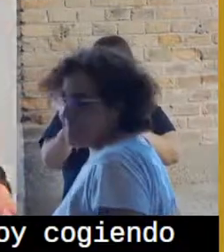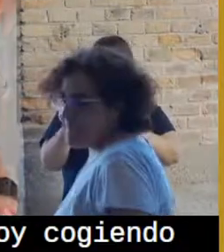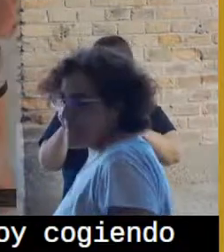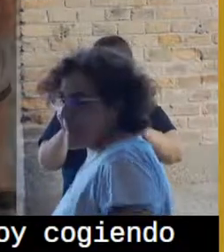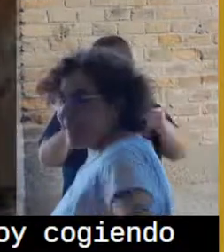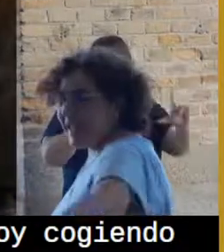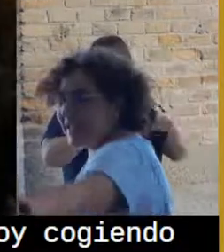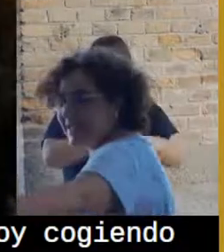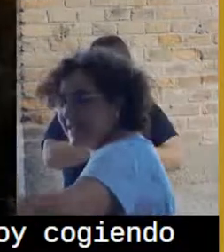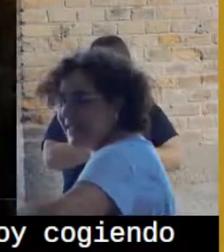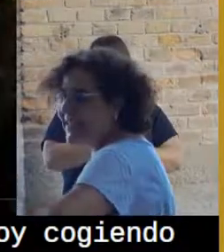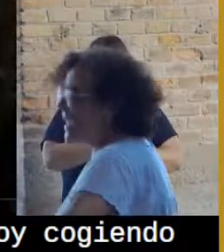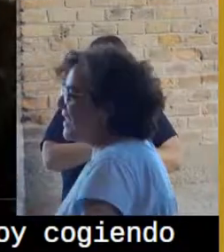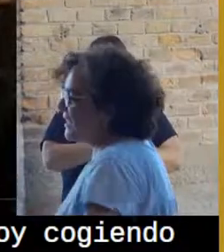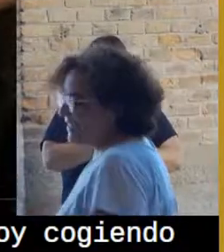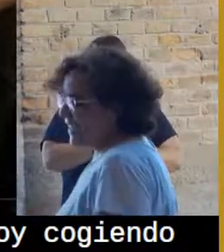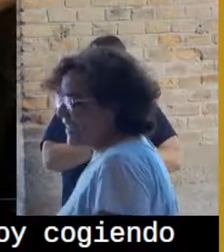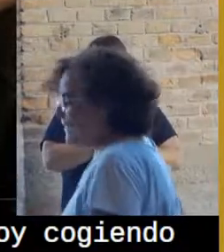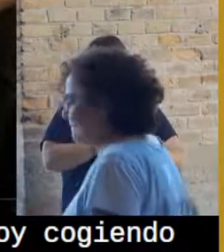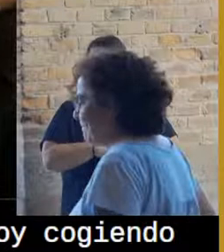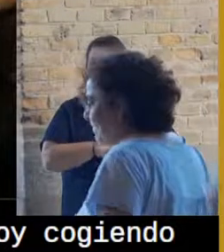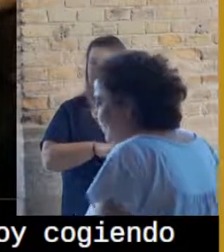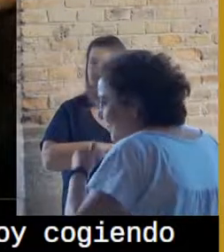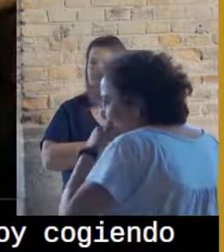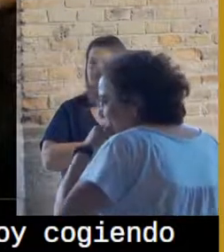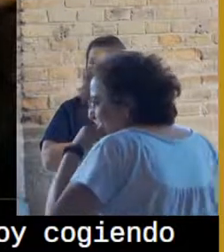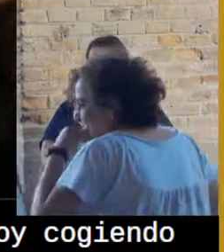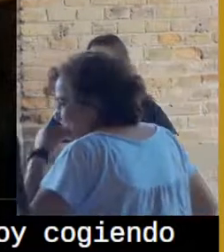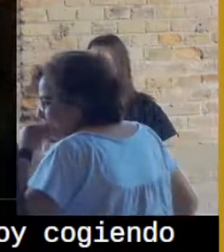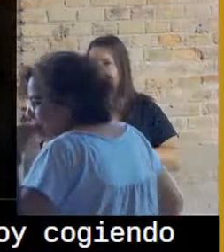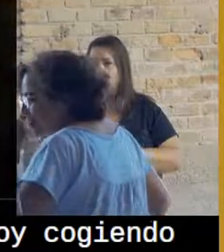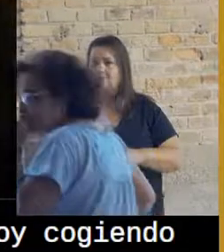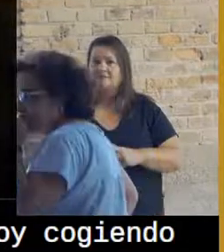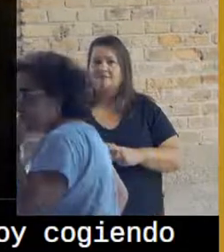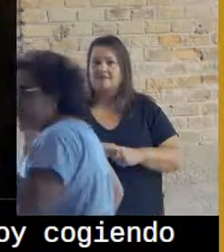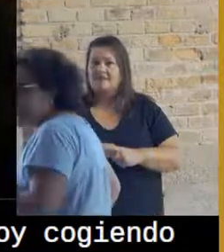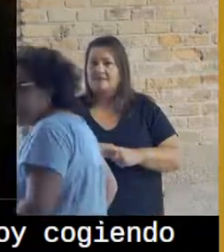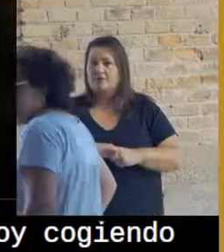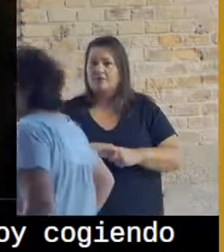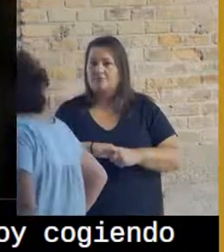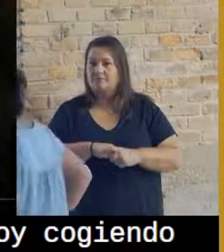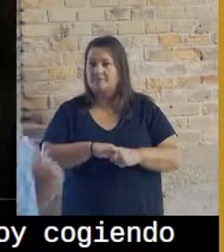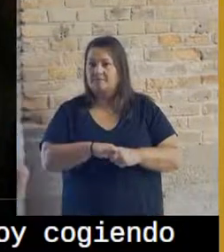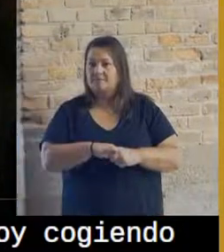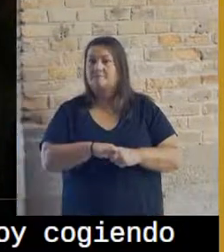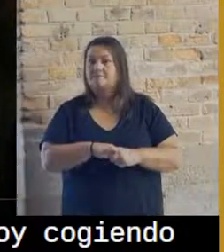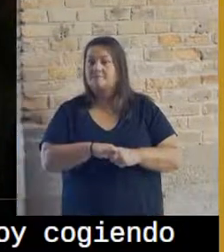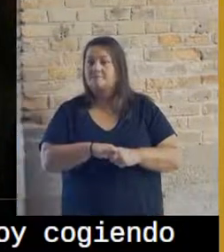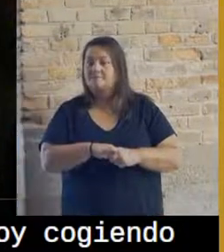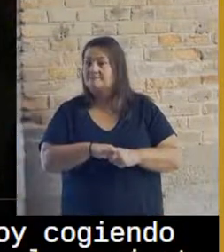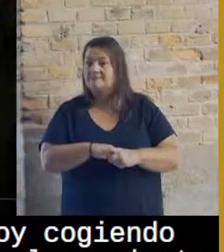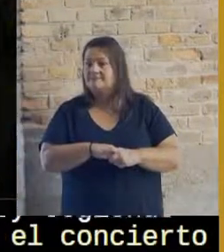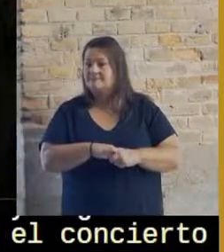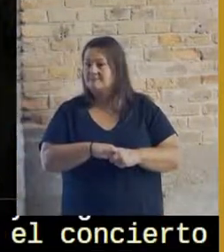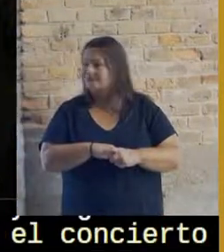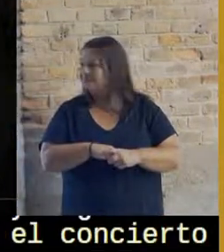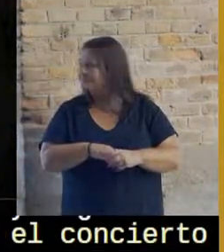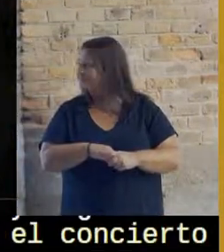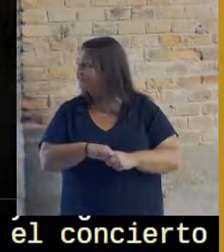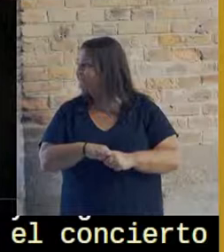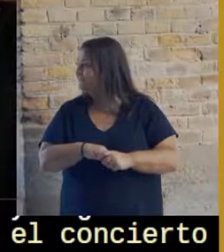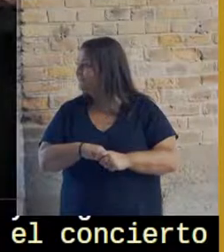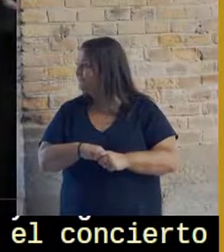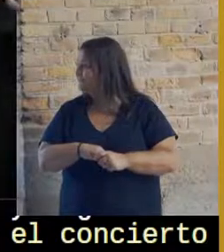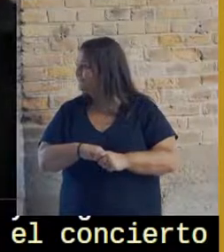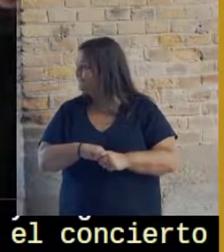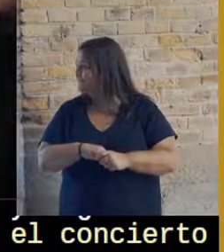vosotros que la utilizo entonces bueno a ver qué tal vamos tienes muchas ganas de asistir al concierto y probarlo sí